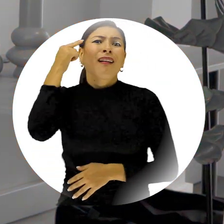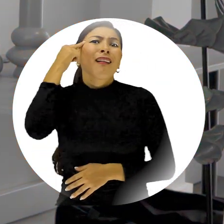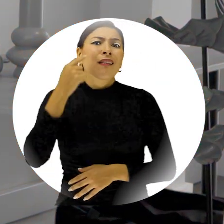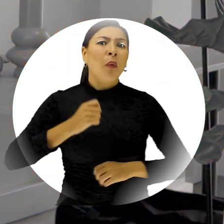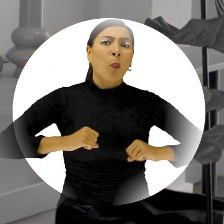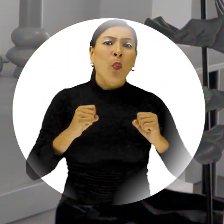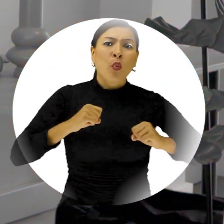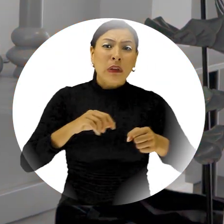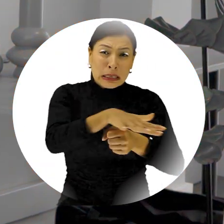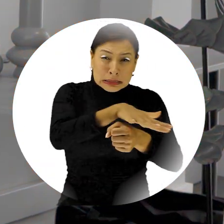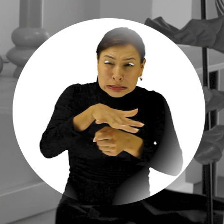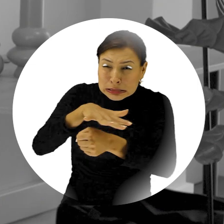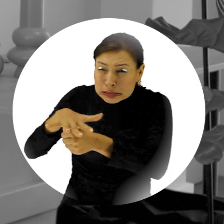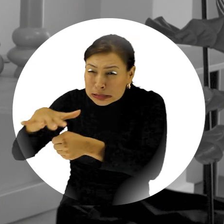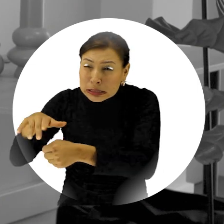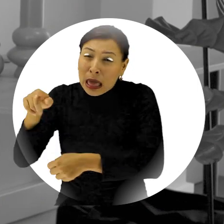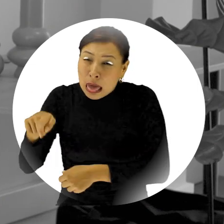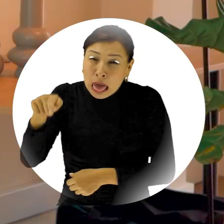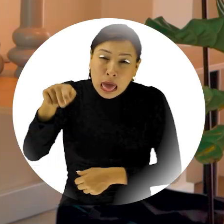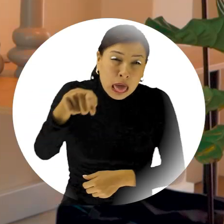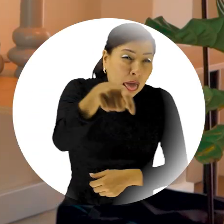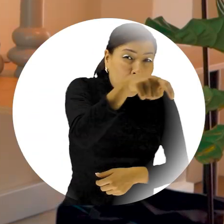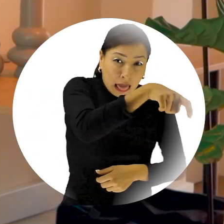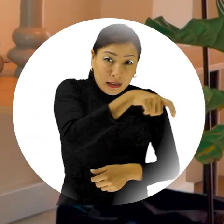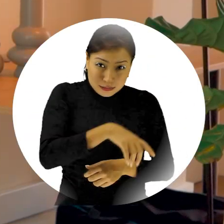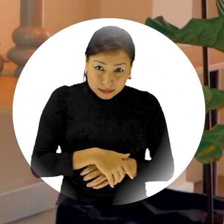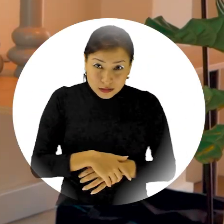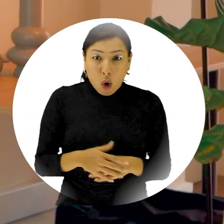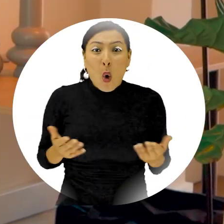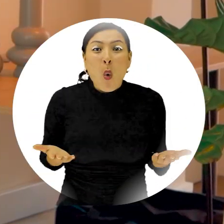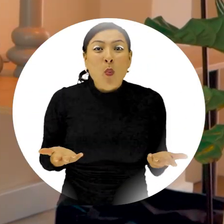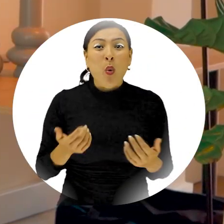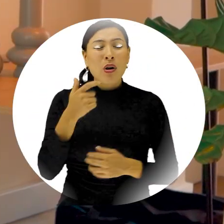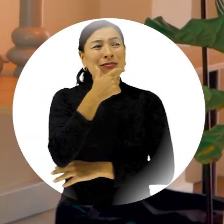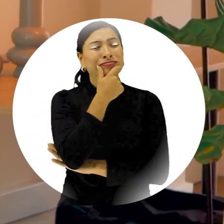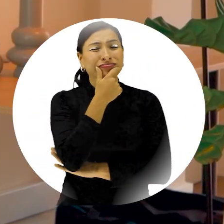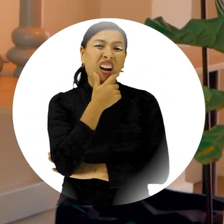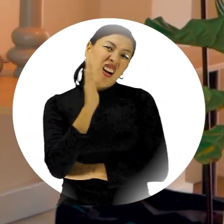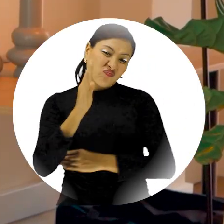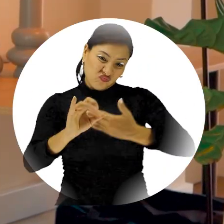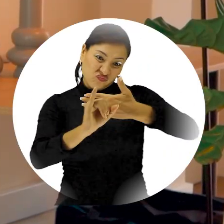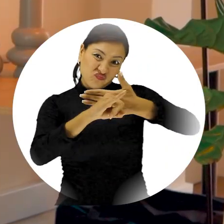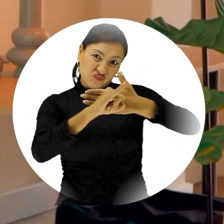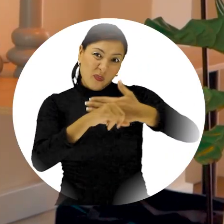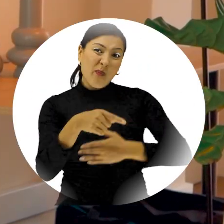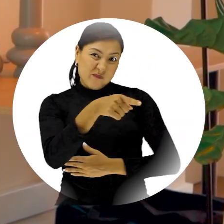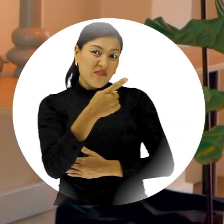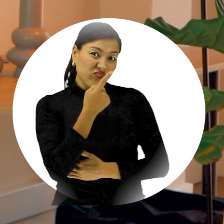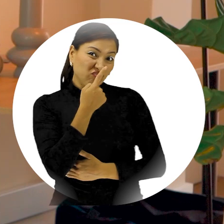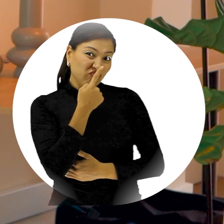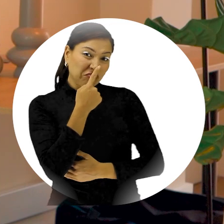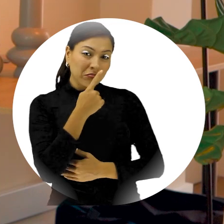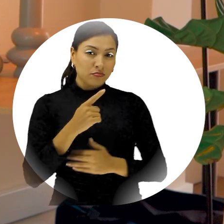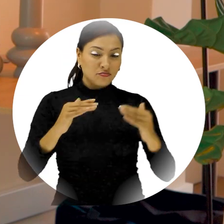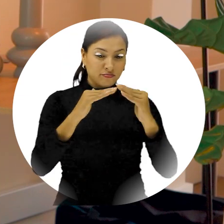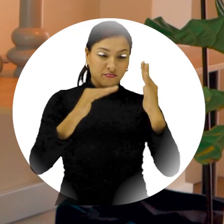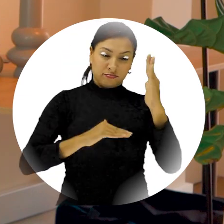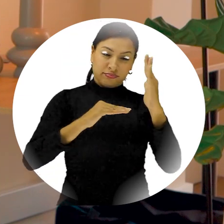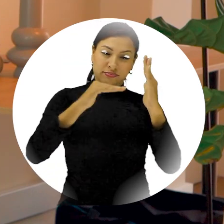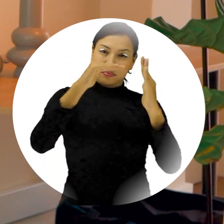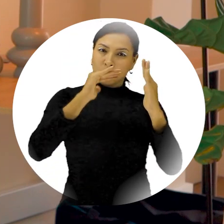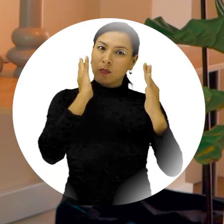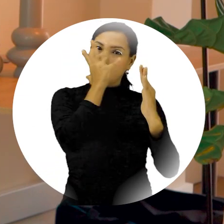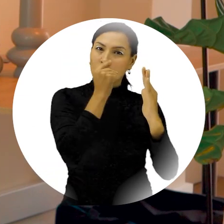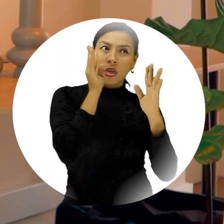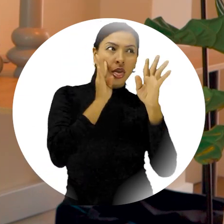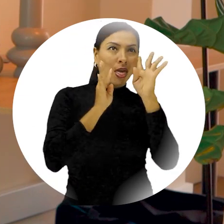que tengo que seleccionar solo algunos? ¿Cómo empezamos a revisar? Y como buenos millennials dijimos, busquemos por Instagram, que ahí están como apartamentos bien estéticos y bien